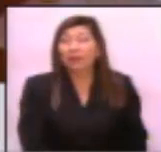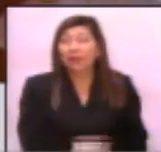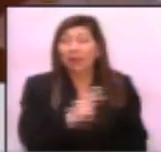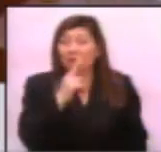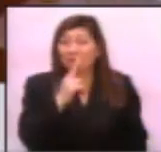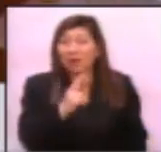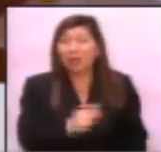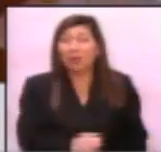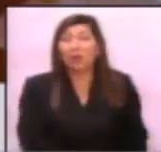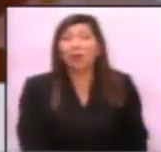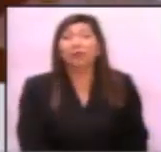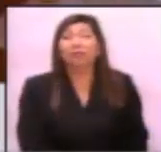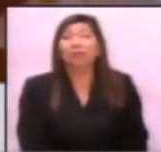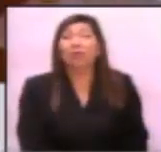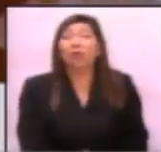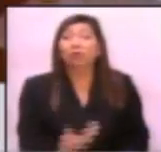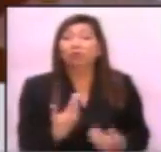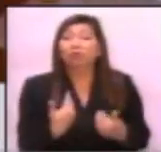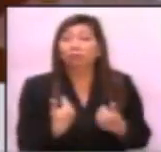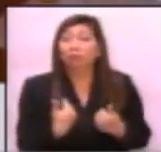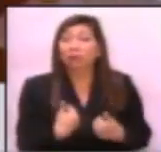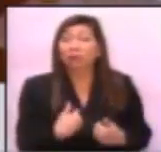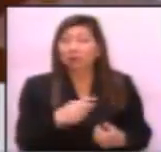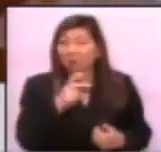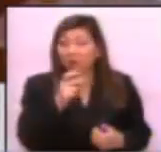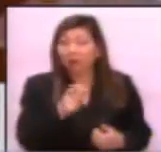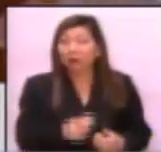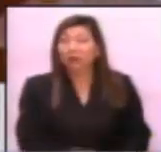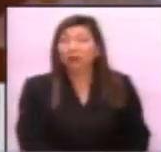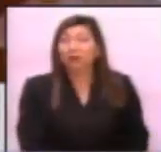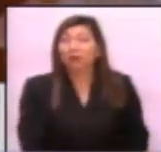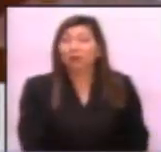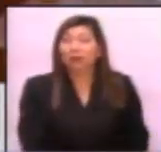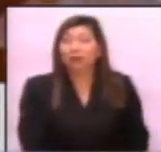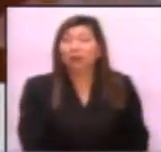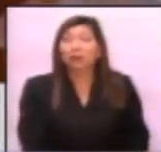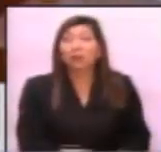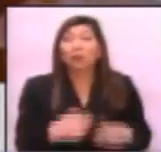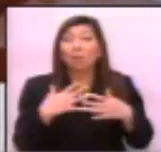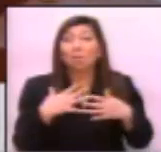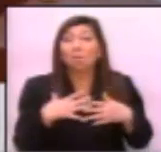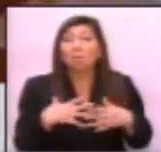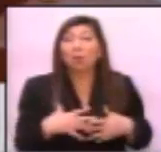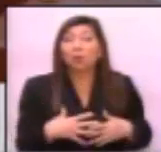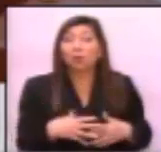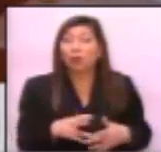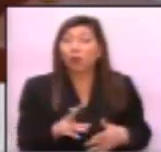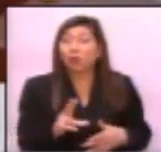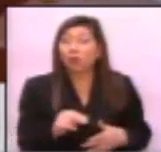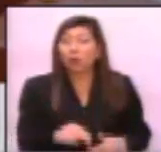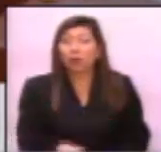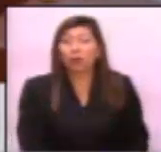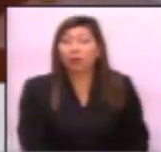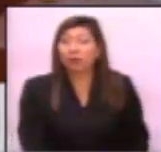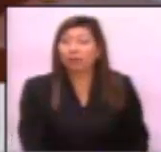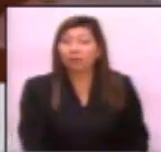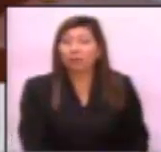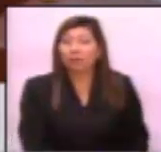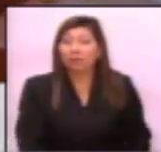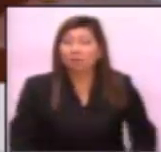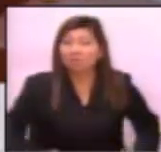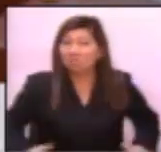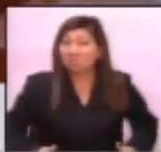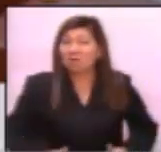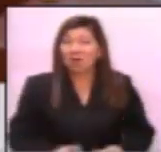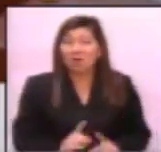Perú, el traje, la ropa que deben usar los peruanos es el poncho, porque el poncho no tiene